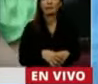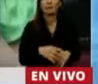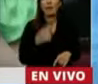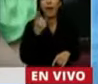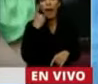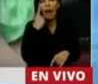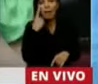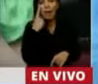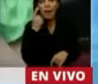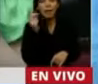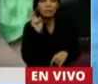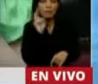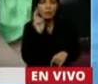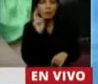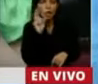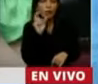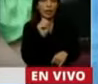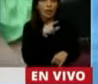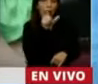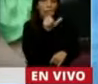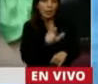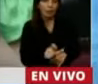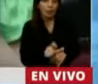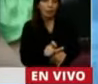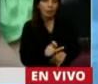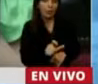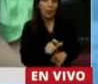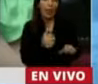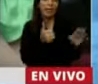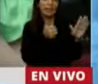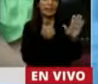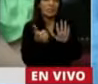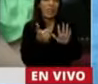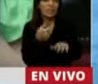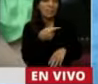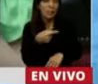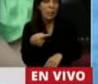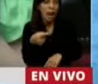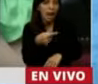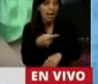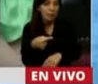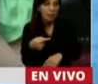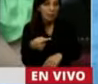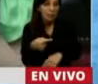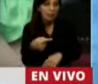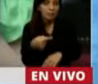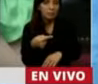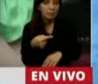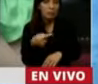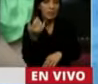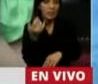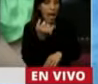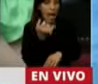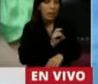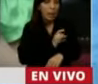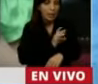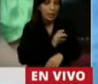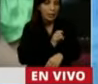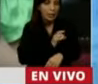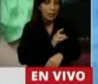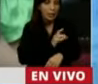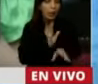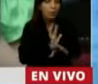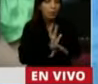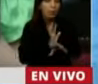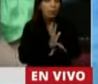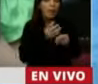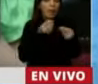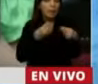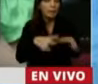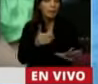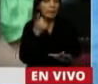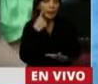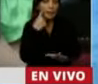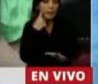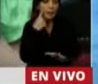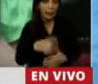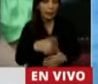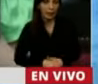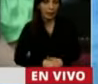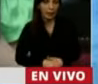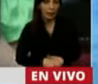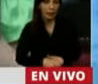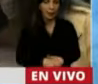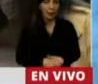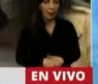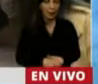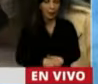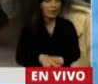latido de esa personita de seis semanas que está comenzando a vivir. Siempre